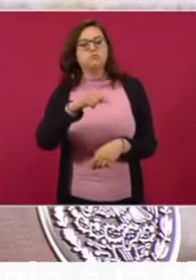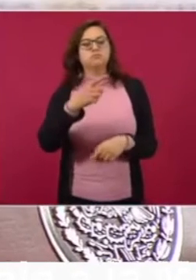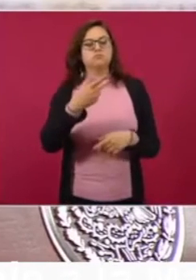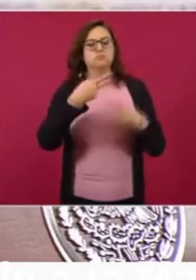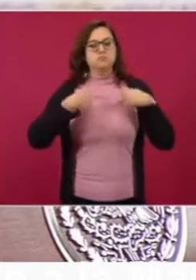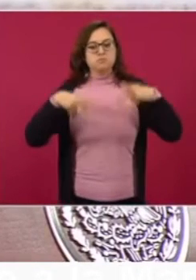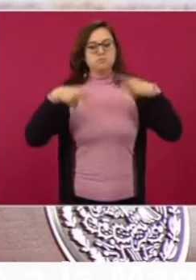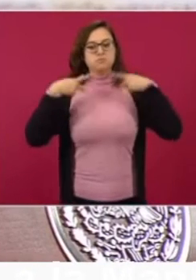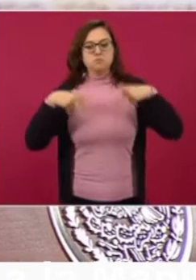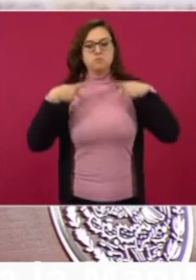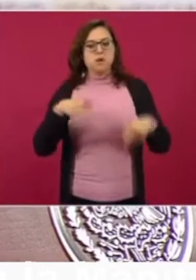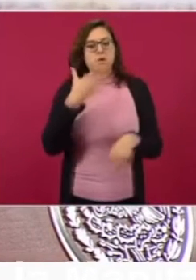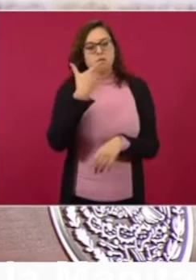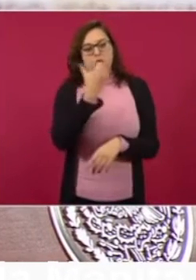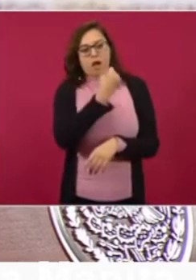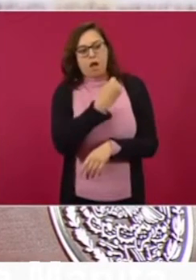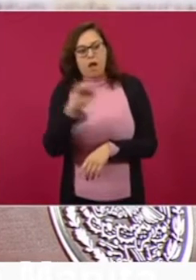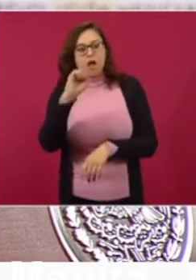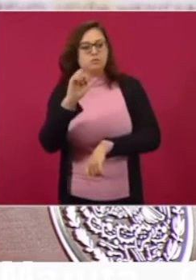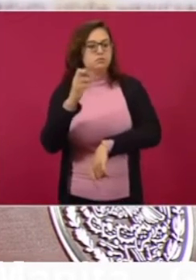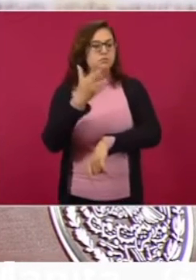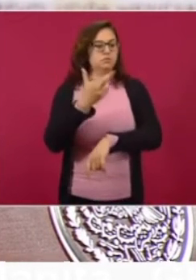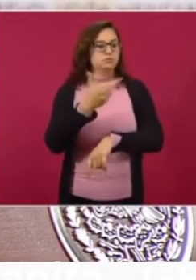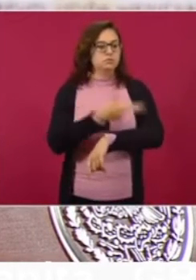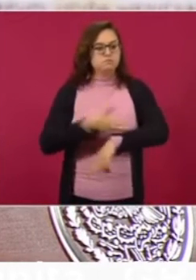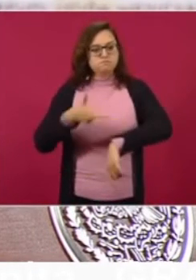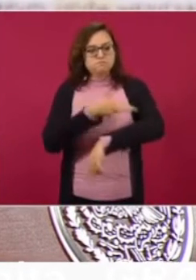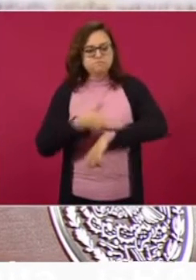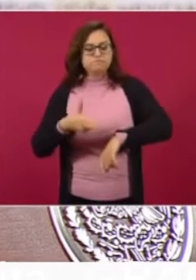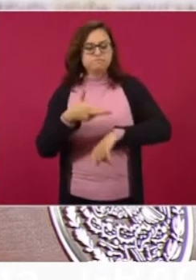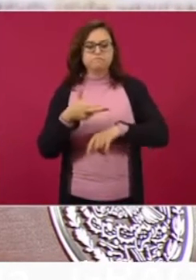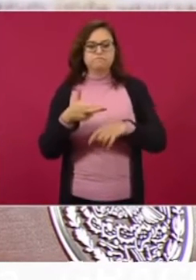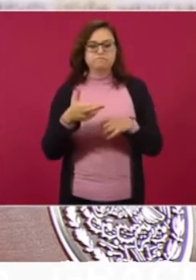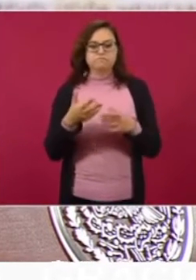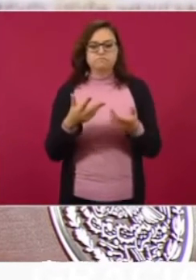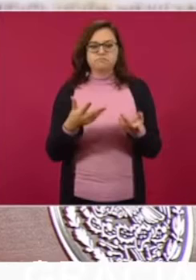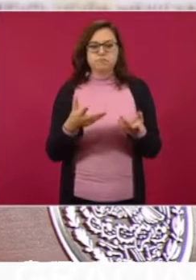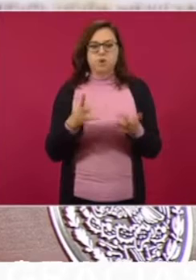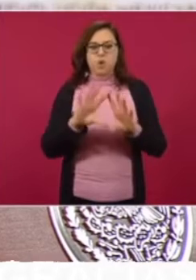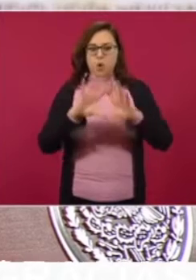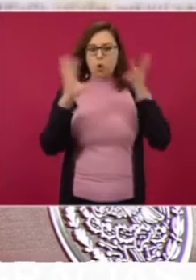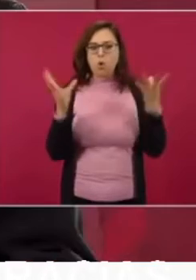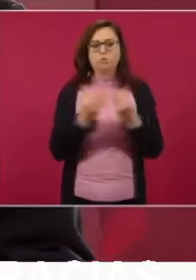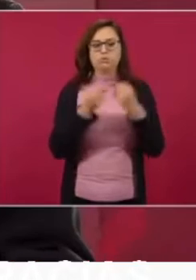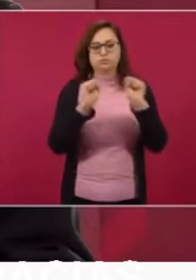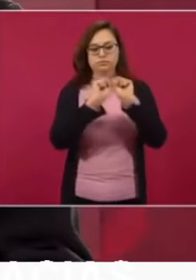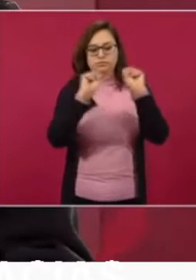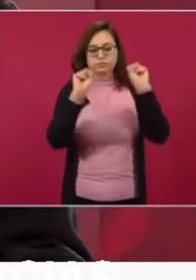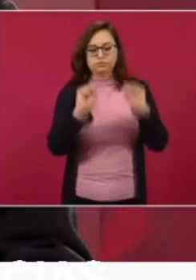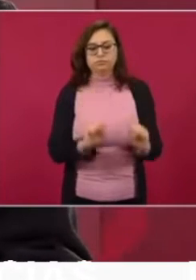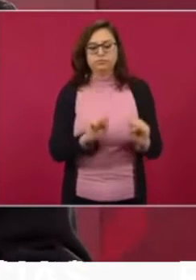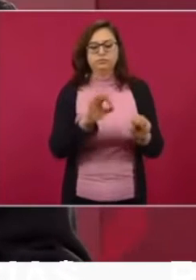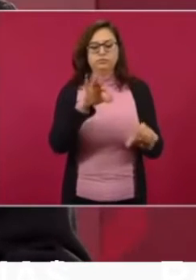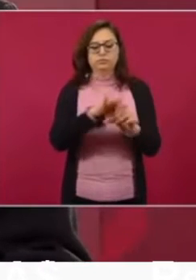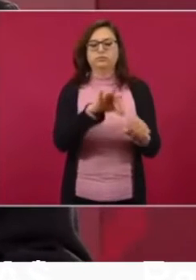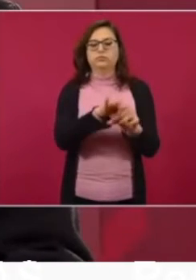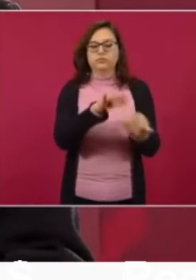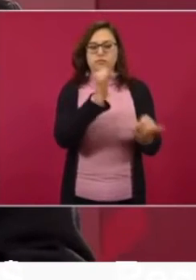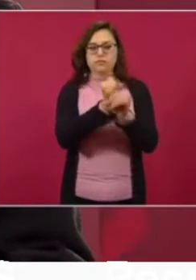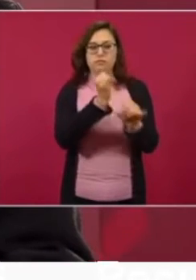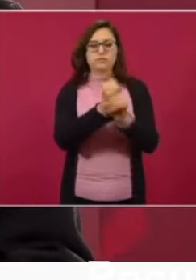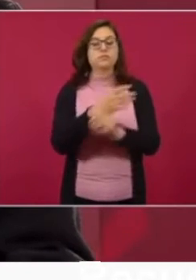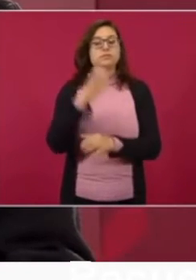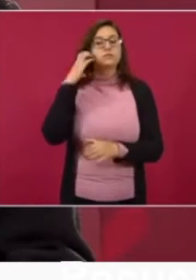a partir de hoy para que el sistema d el voto por